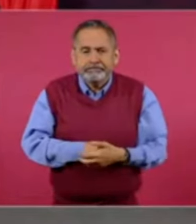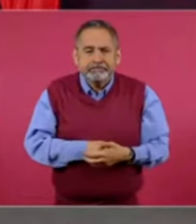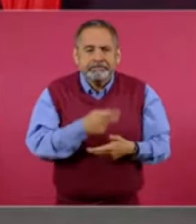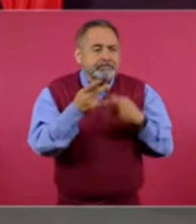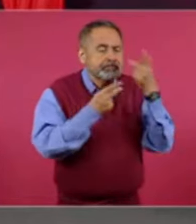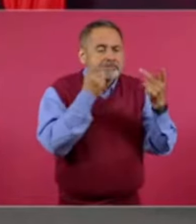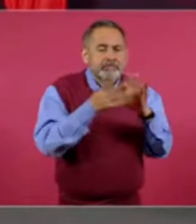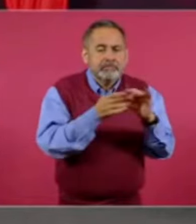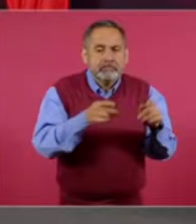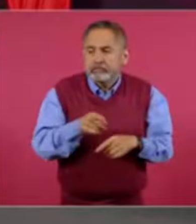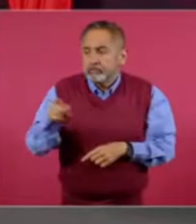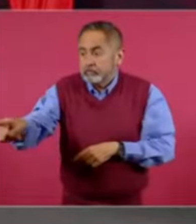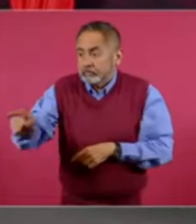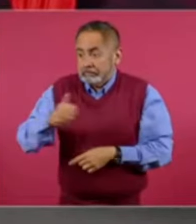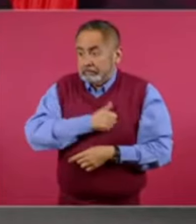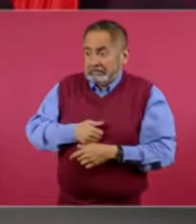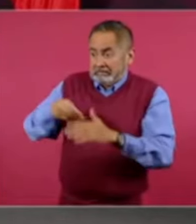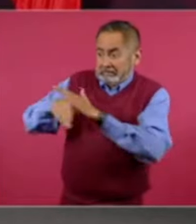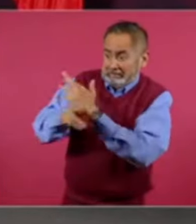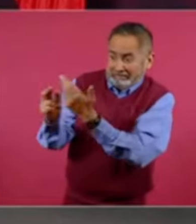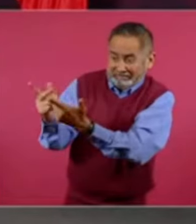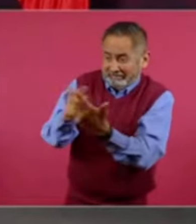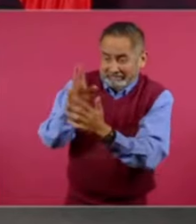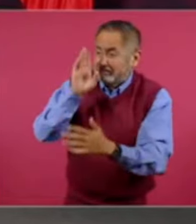utilizan una desgracia de estas